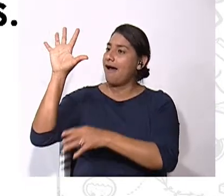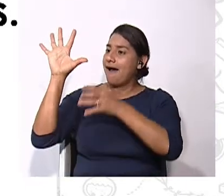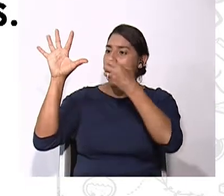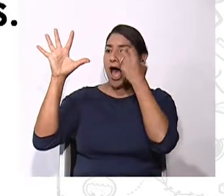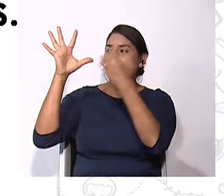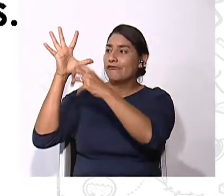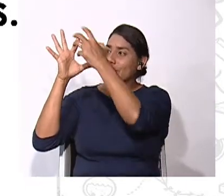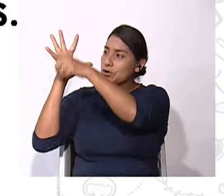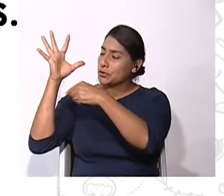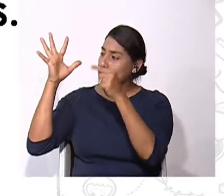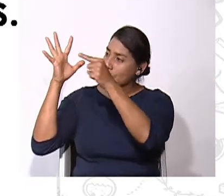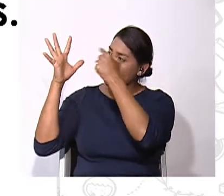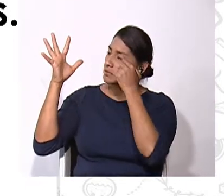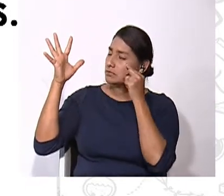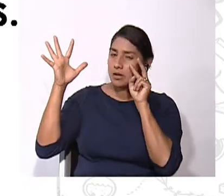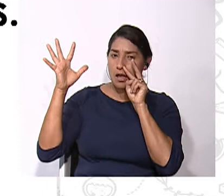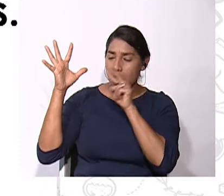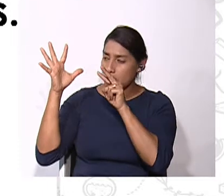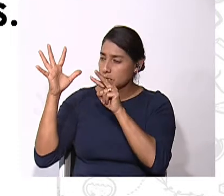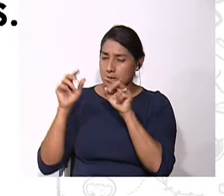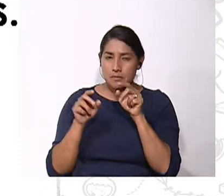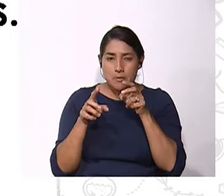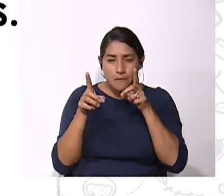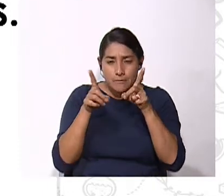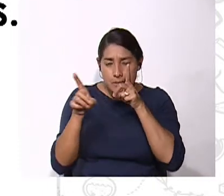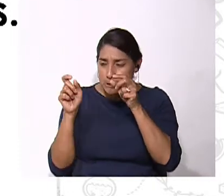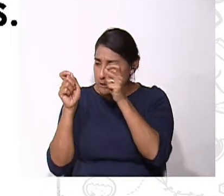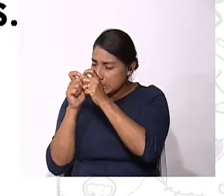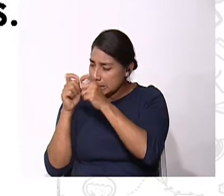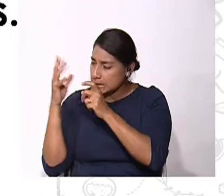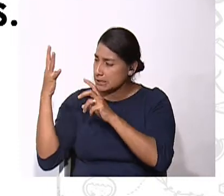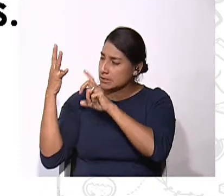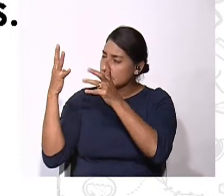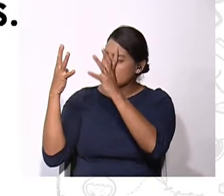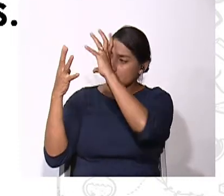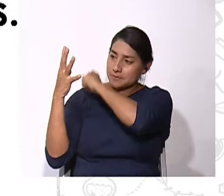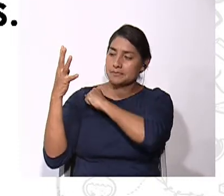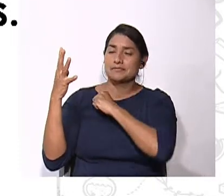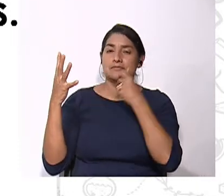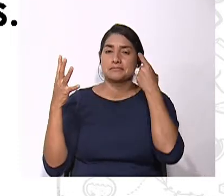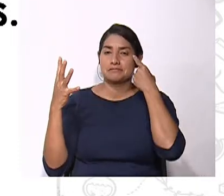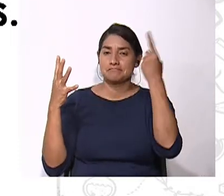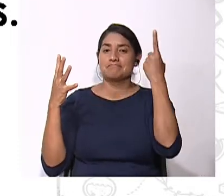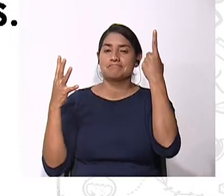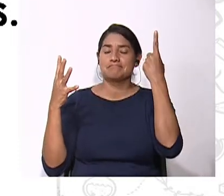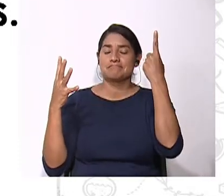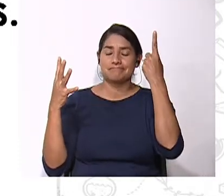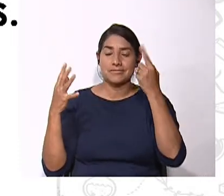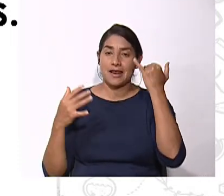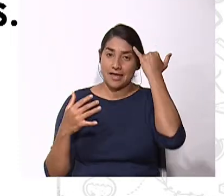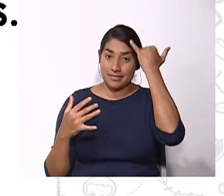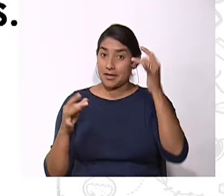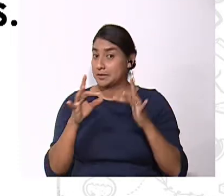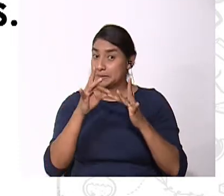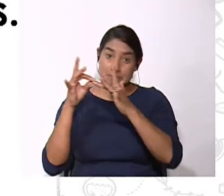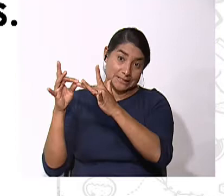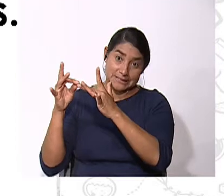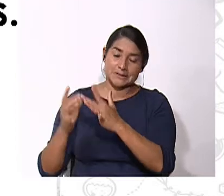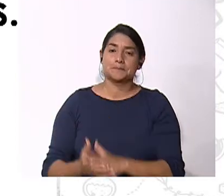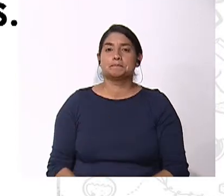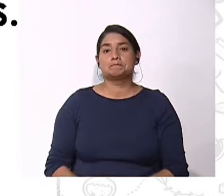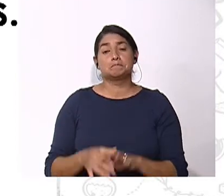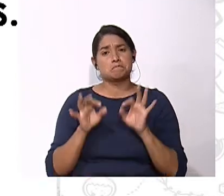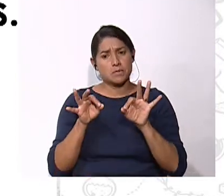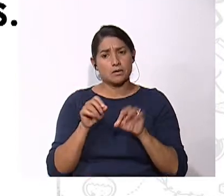poder encontrar esa idea fundamental. Muy bien. ¿Les